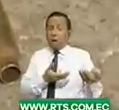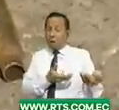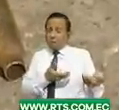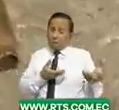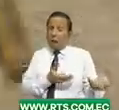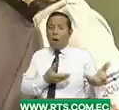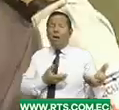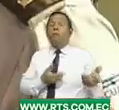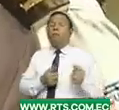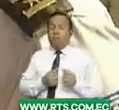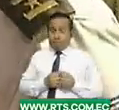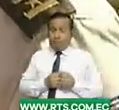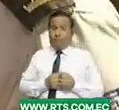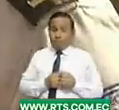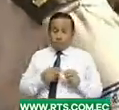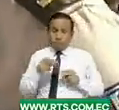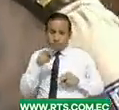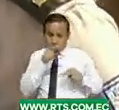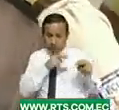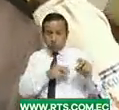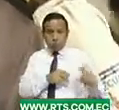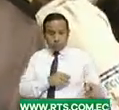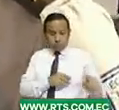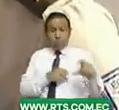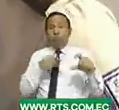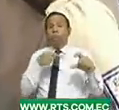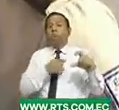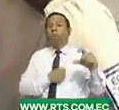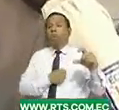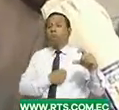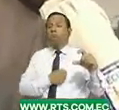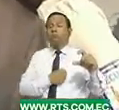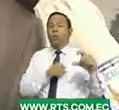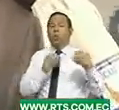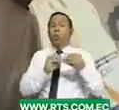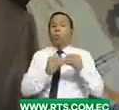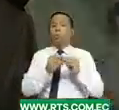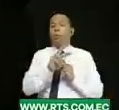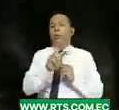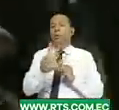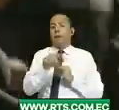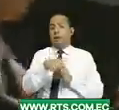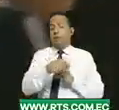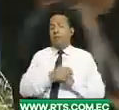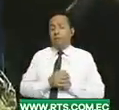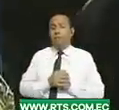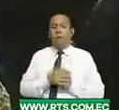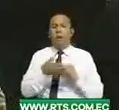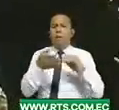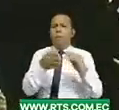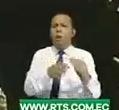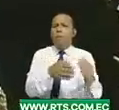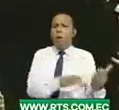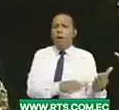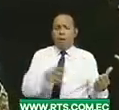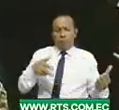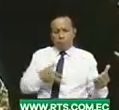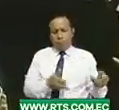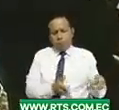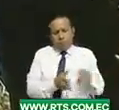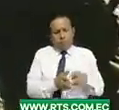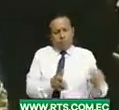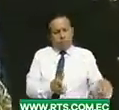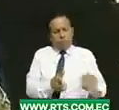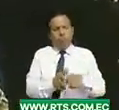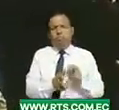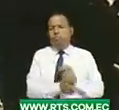Podemos ver los casquillos calibre 23 aquí en el punto. Los fallecidos fueron llevados hasta la morgue del cantón en medio del llanto y el